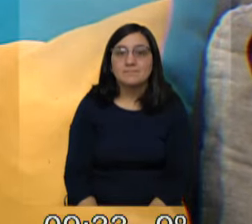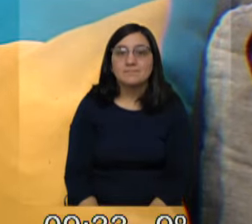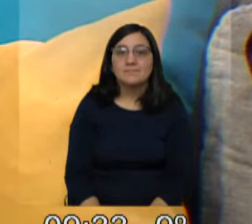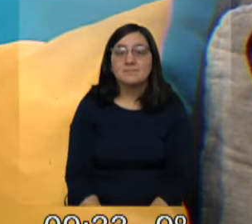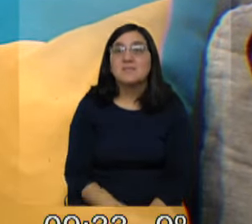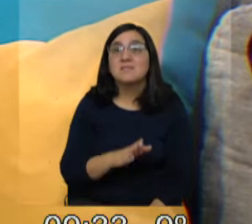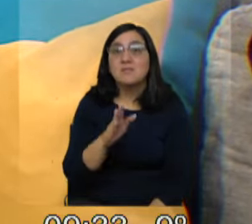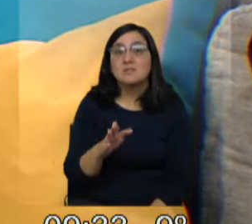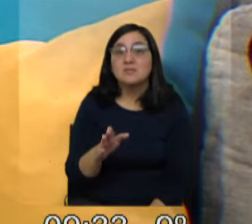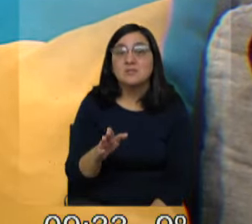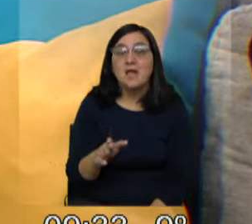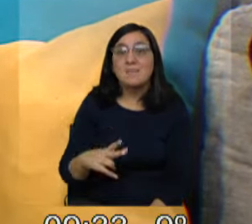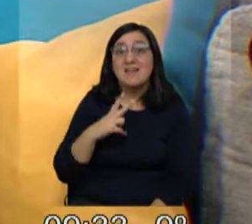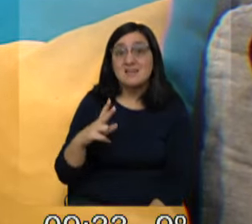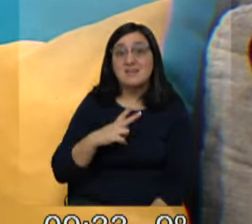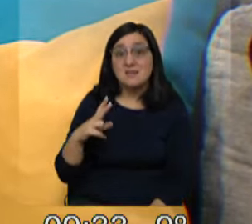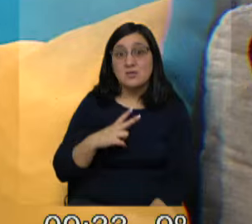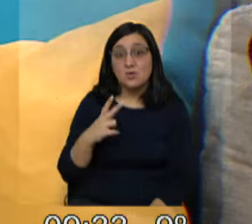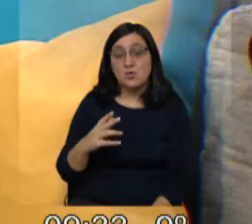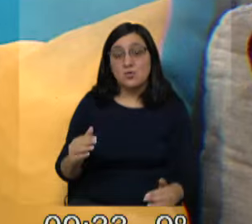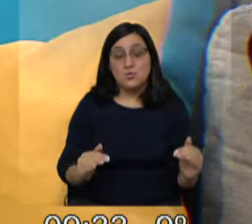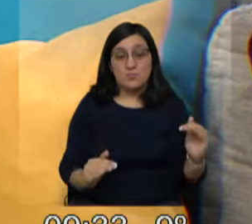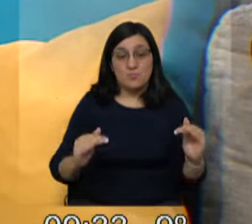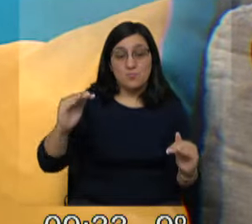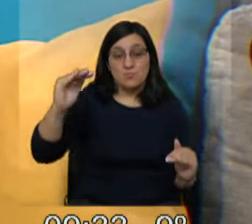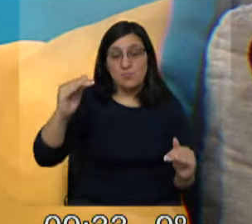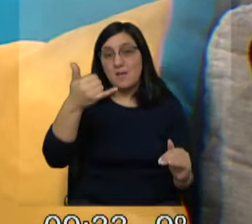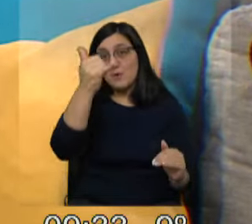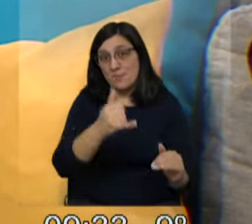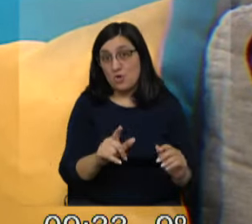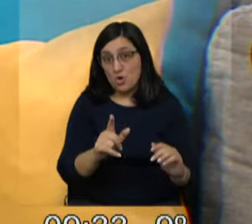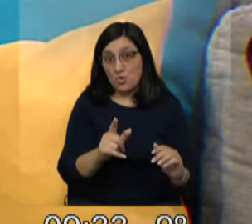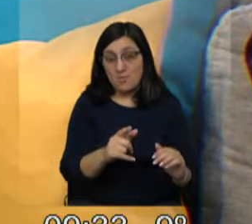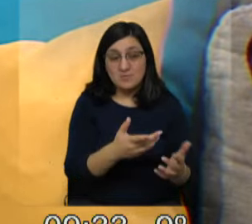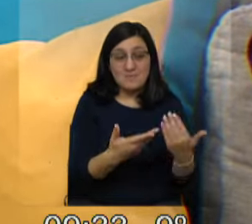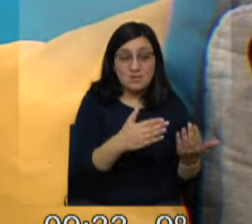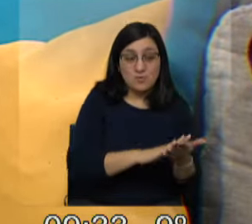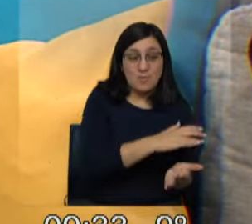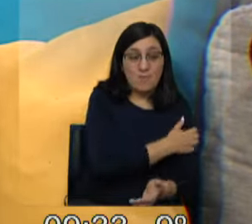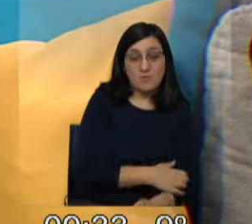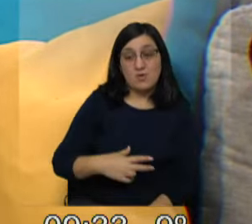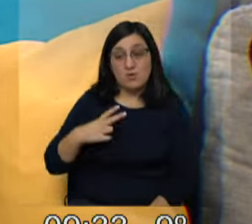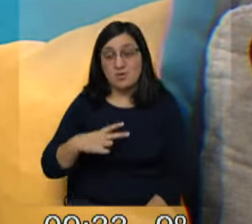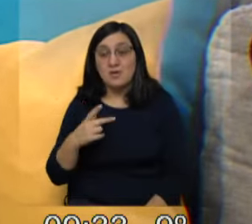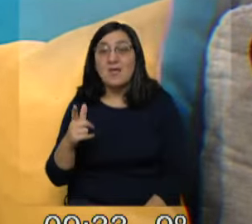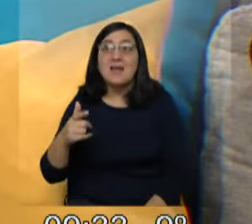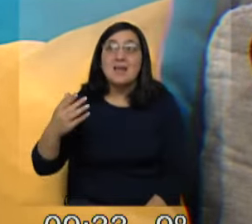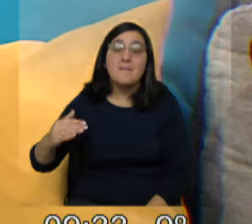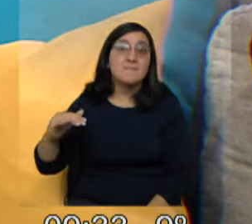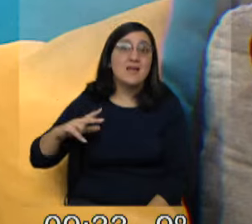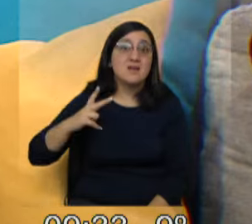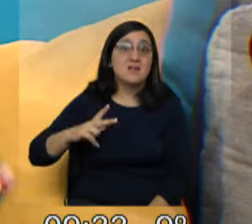Y si vamos al quintil más alto, si acá se fue a 27.000, no les va a sorprender que les diga que ese, en el quintil más